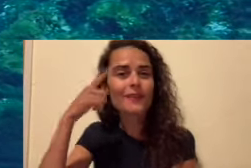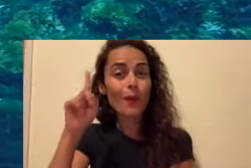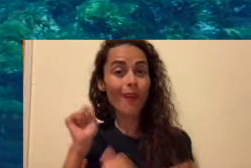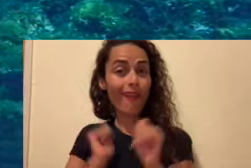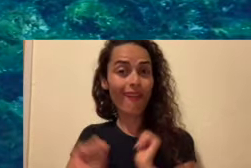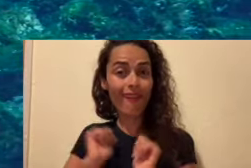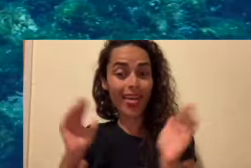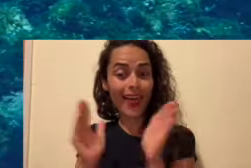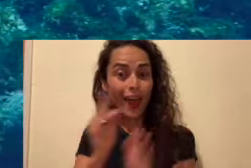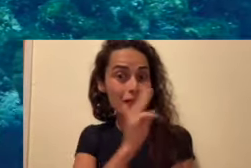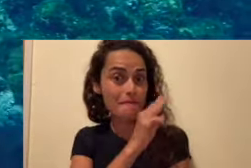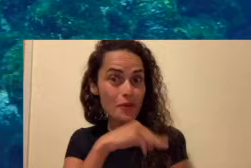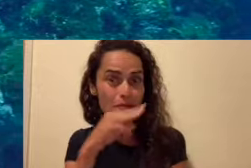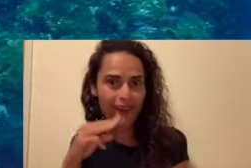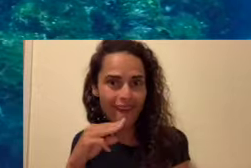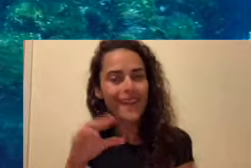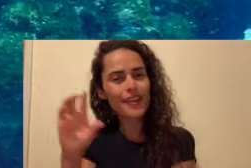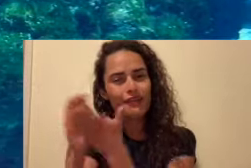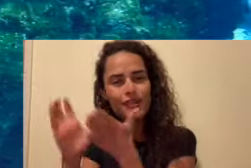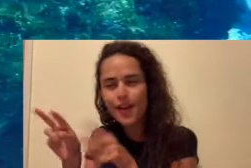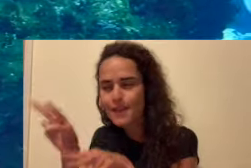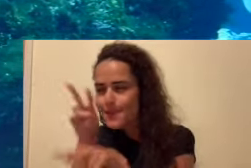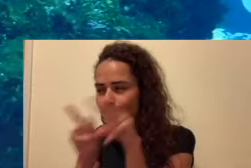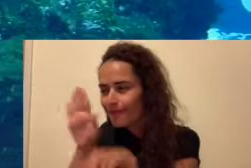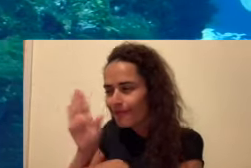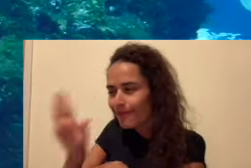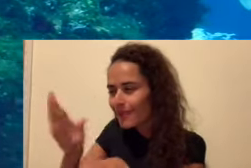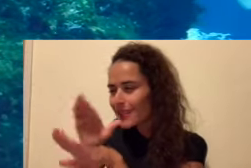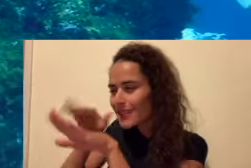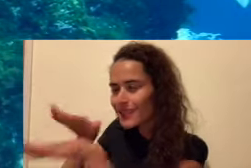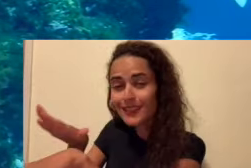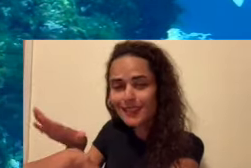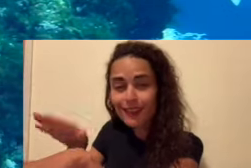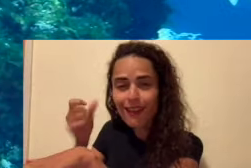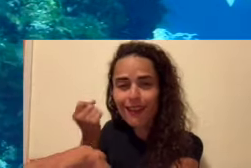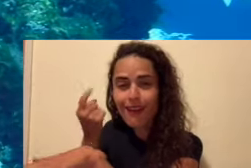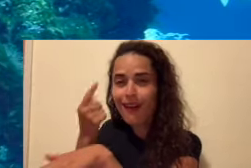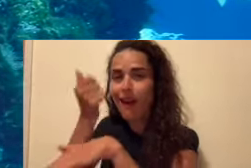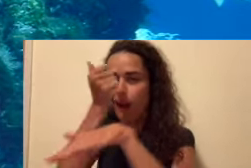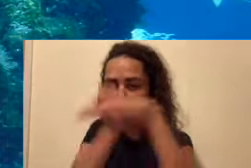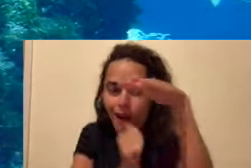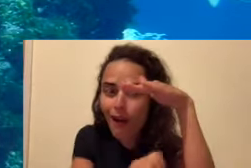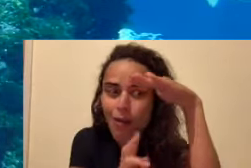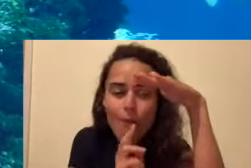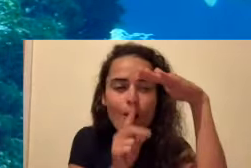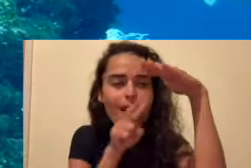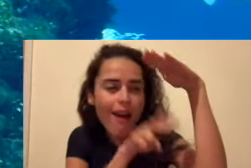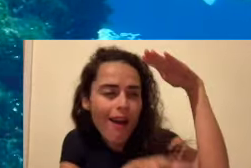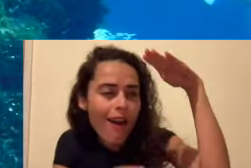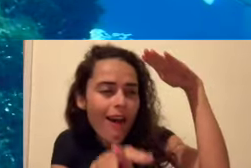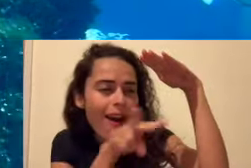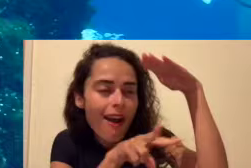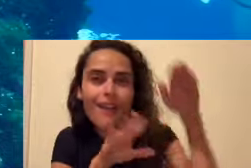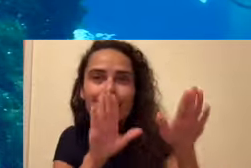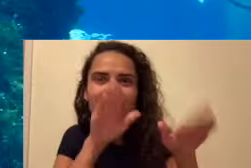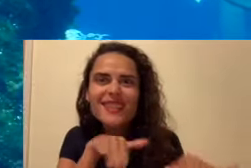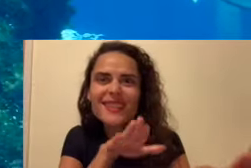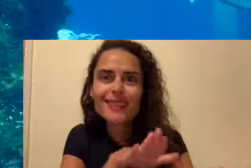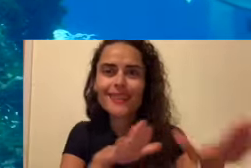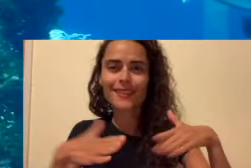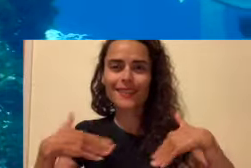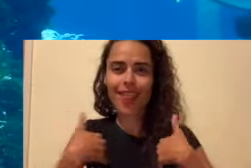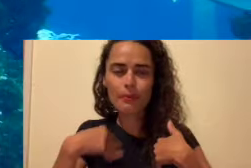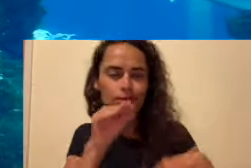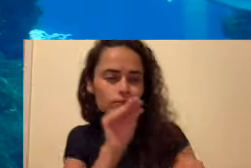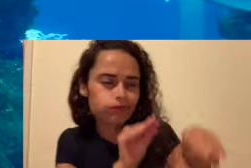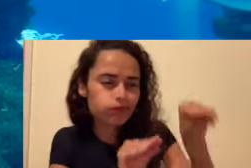to inspire their dance steps. Las coreógrafas suelen utilizar imágenes y experiencias para crear